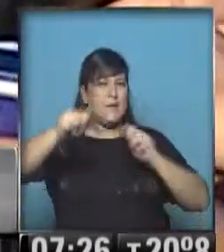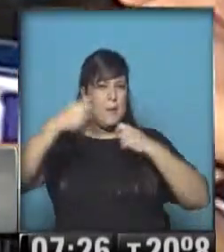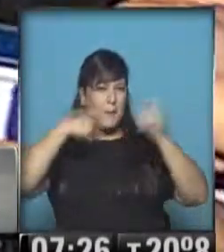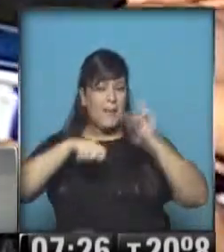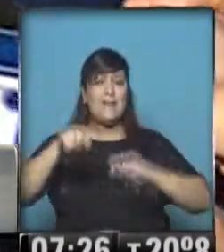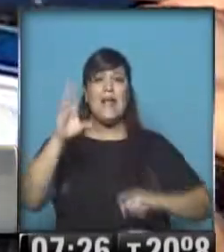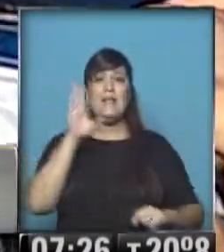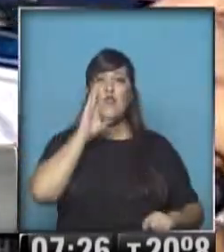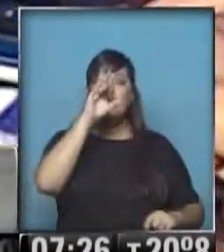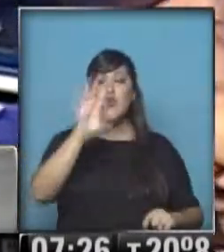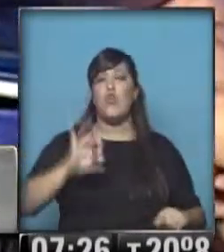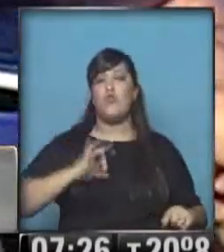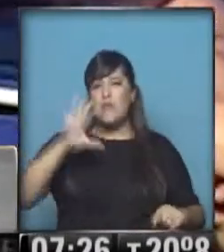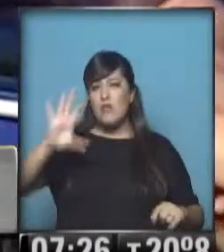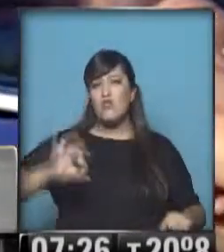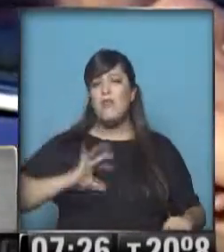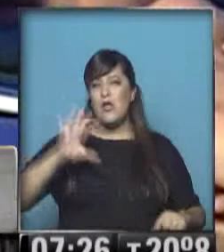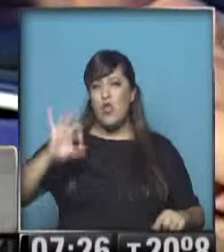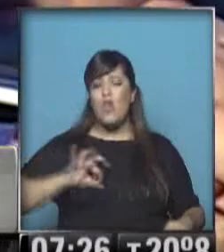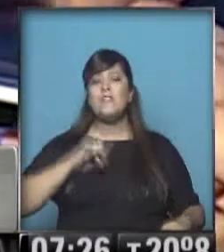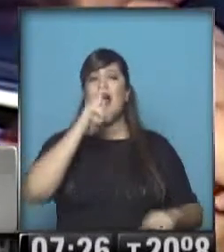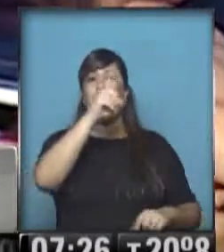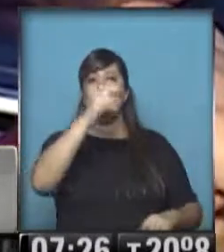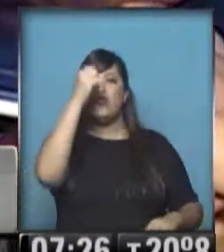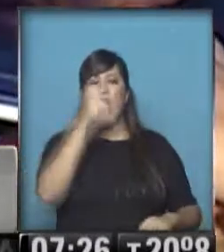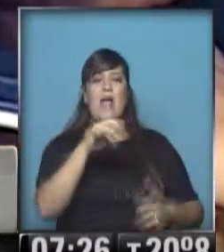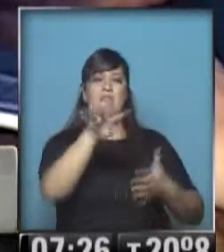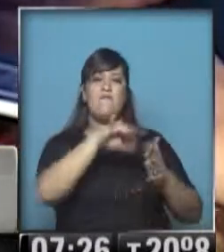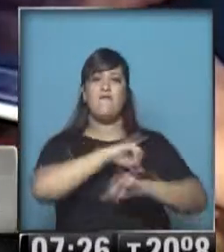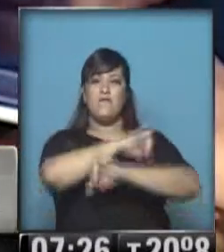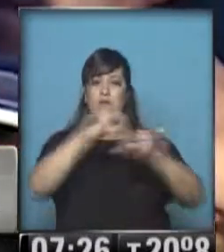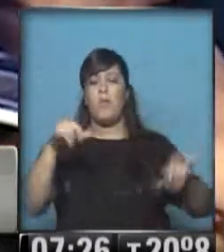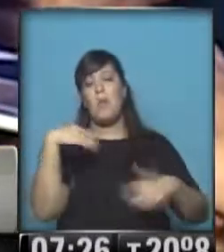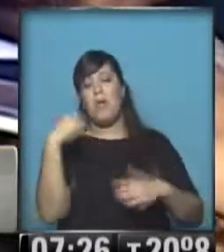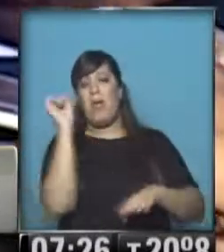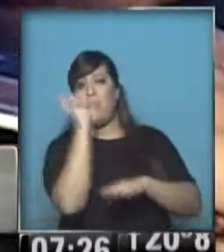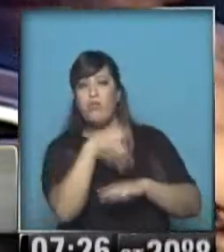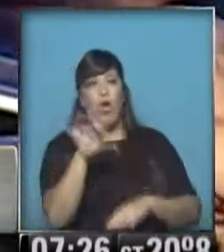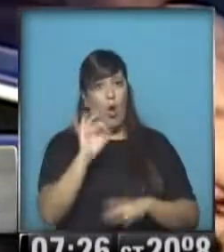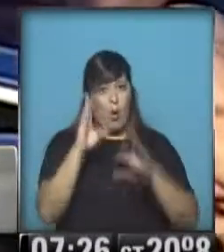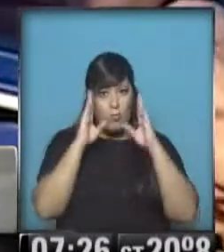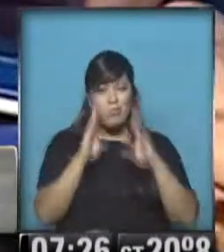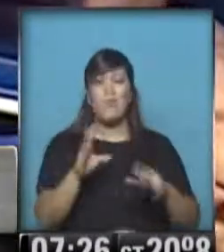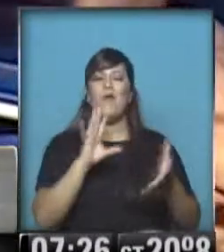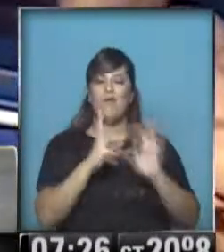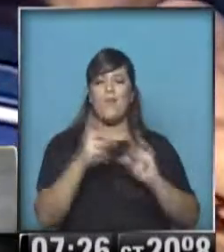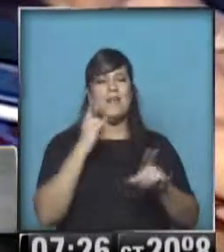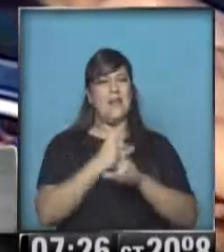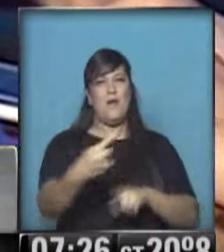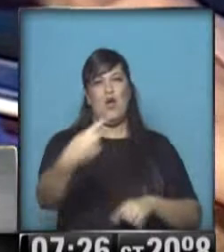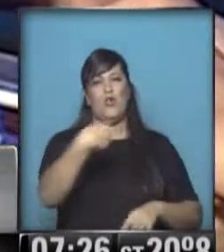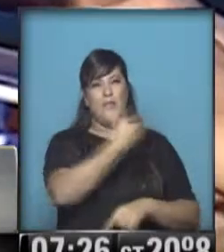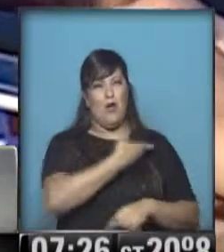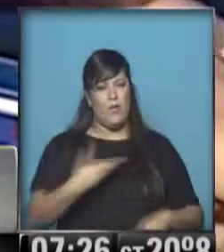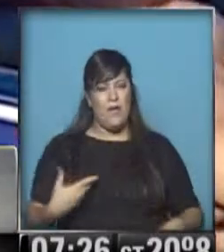Unidos saca todos los años un informe unilateral que uno puede darle bolilla o no darle bolilla, pero lo usaron muchísimas veces para agraviar al gobierno. Entonces ahora